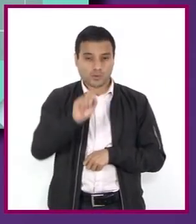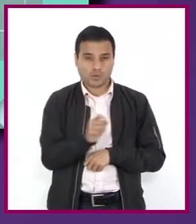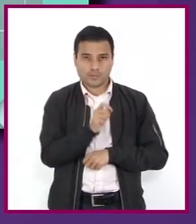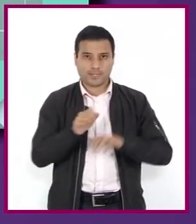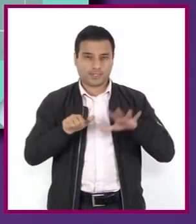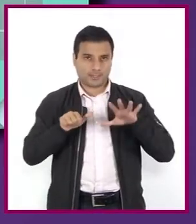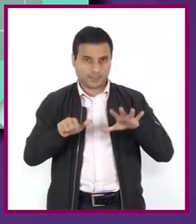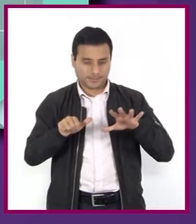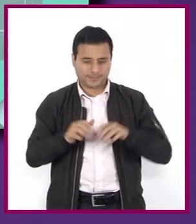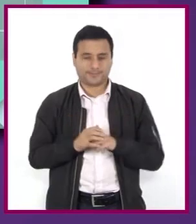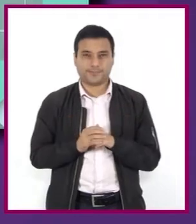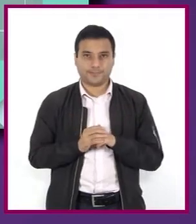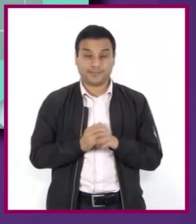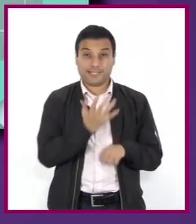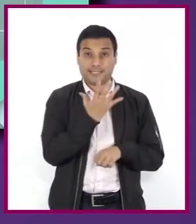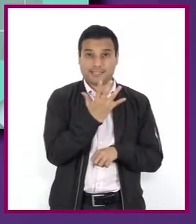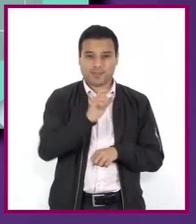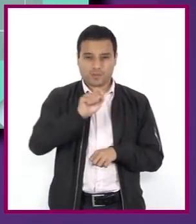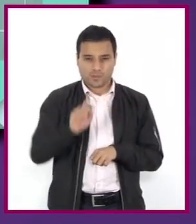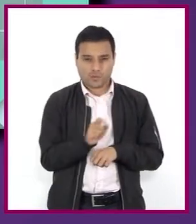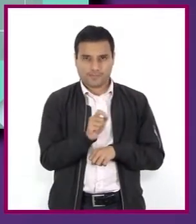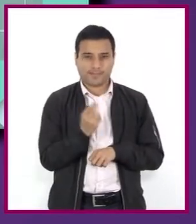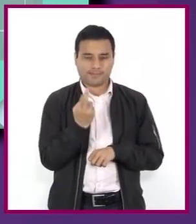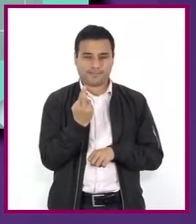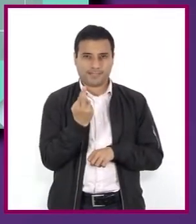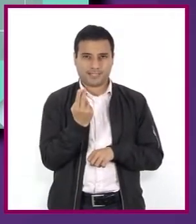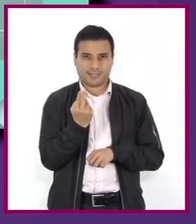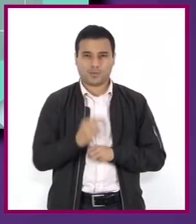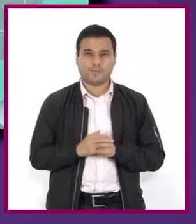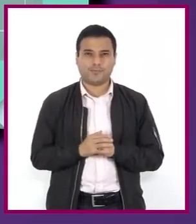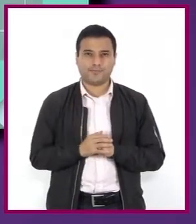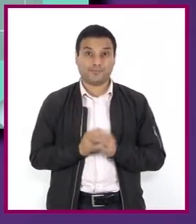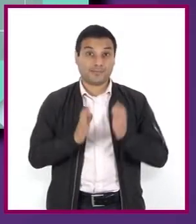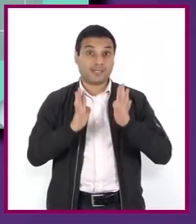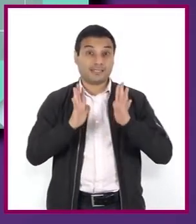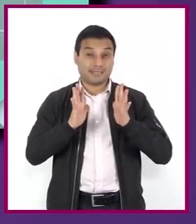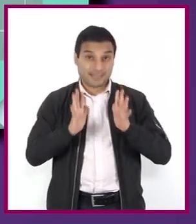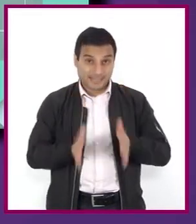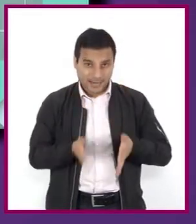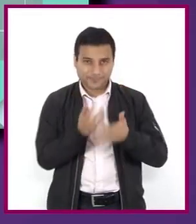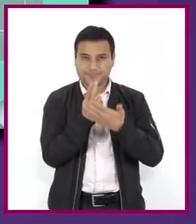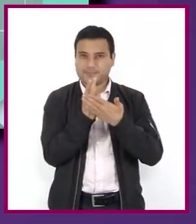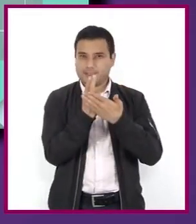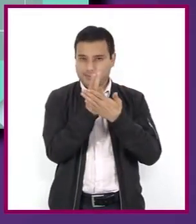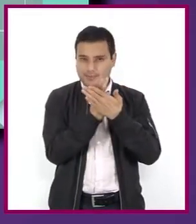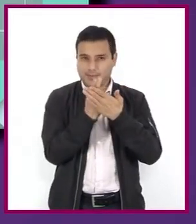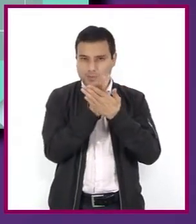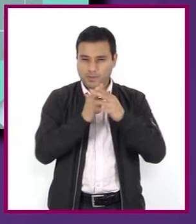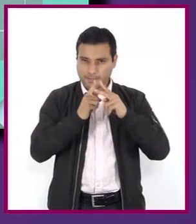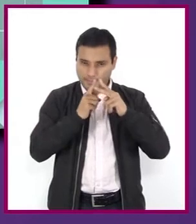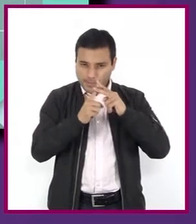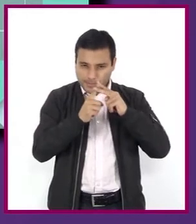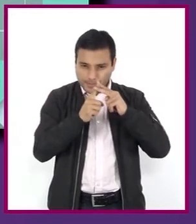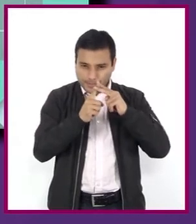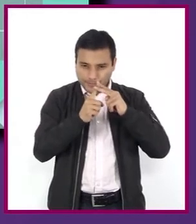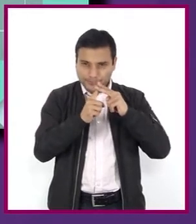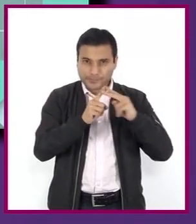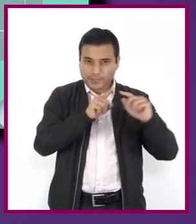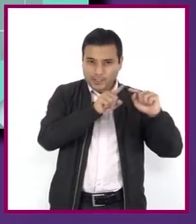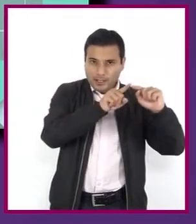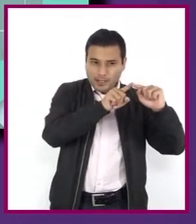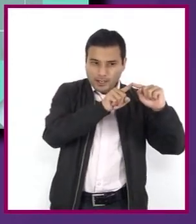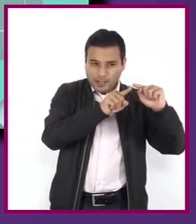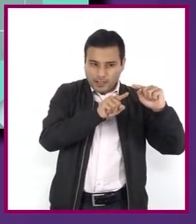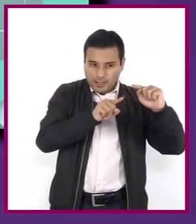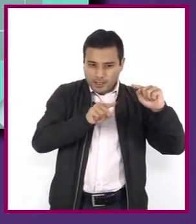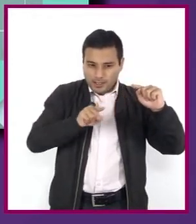4,16 y 5,25. Y de esta manera ya tenemos el cálculo de los valores en la tabulación y